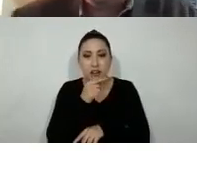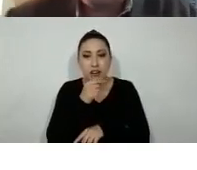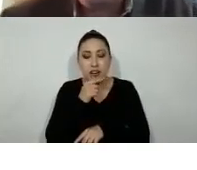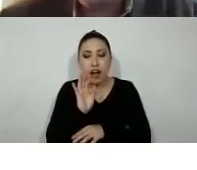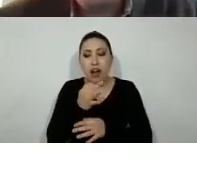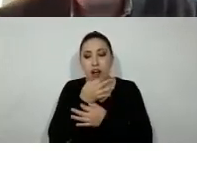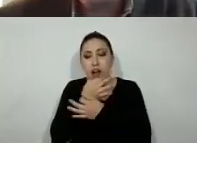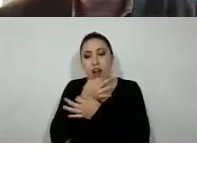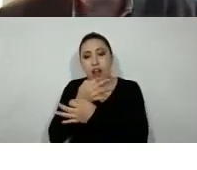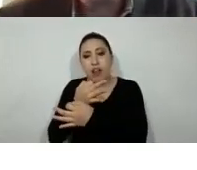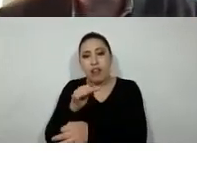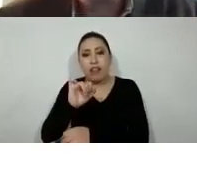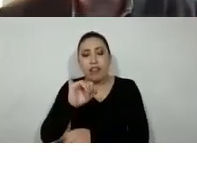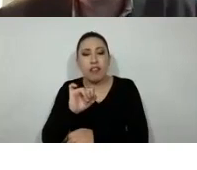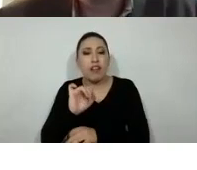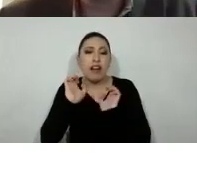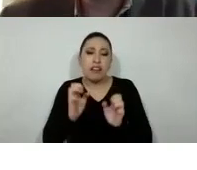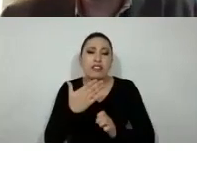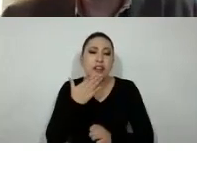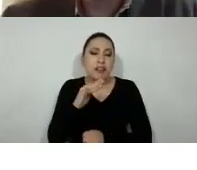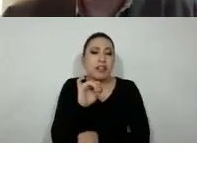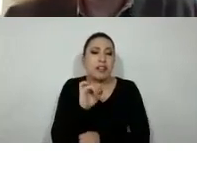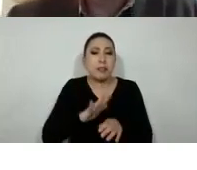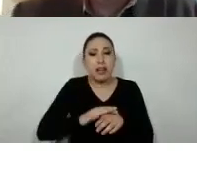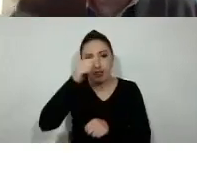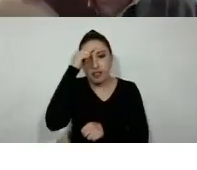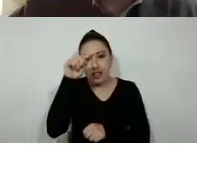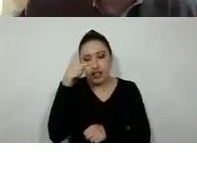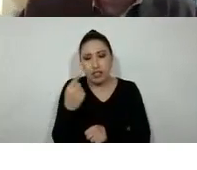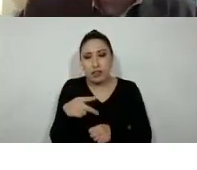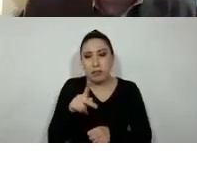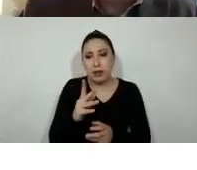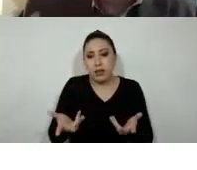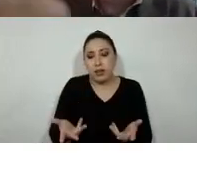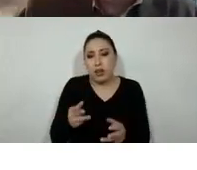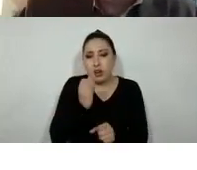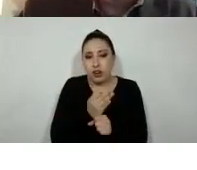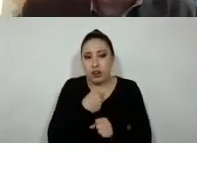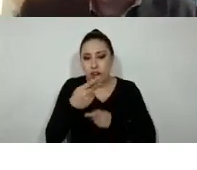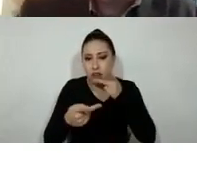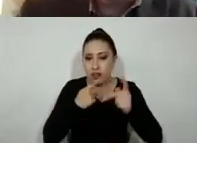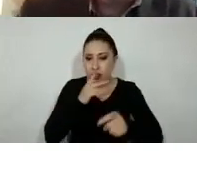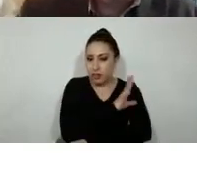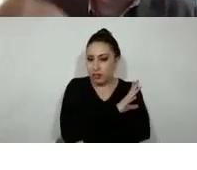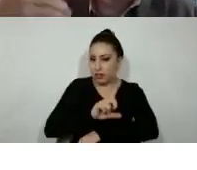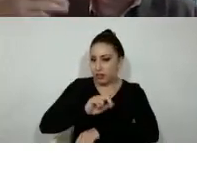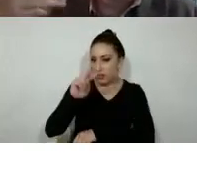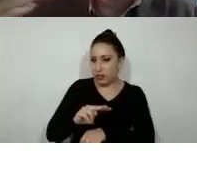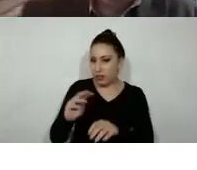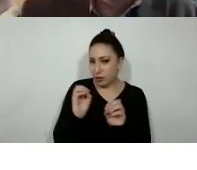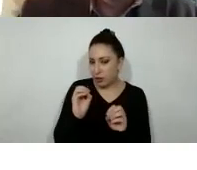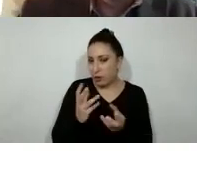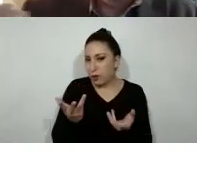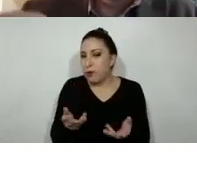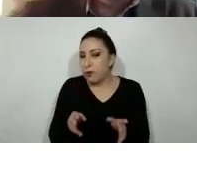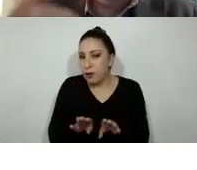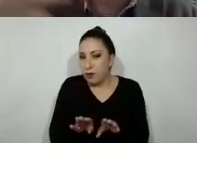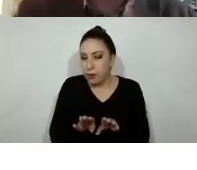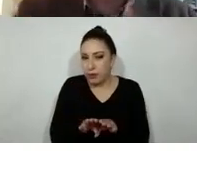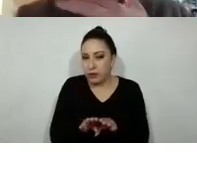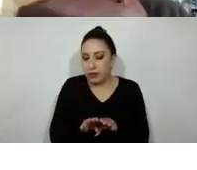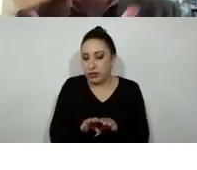un problema de decir, bueno, pero entonces no vamos a decir la verdad o cómo va a ser.